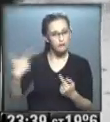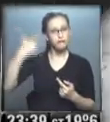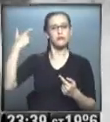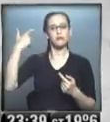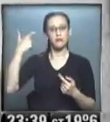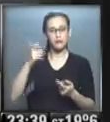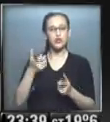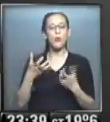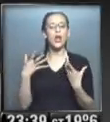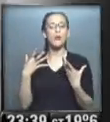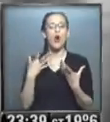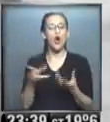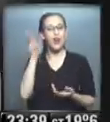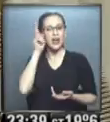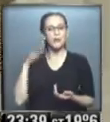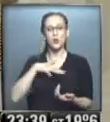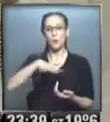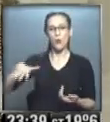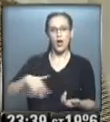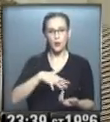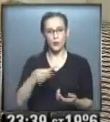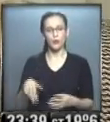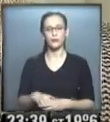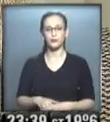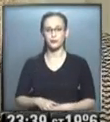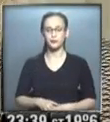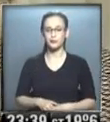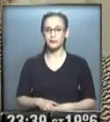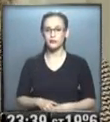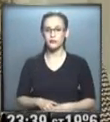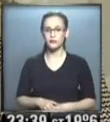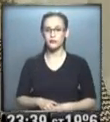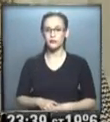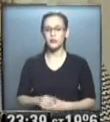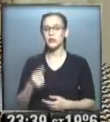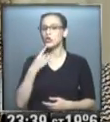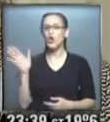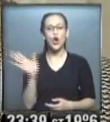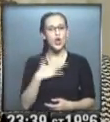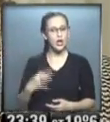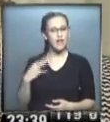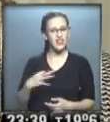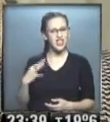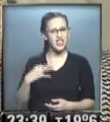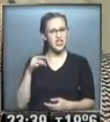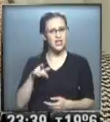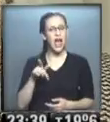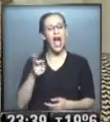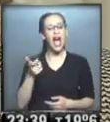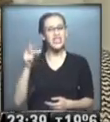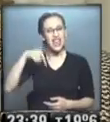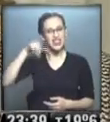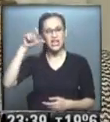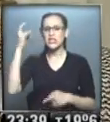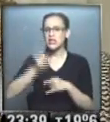en lealtad al pueblo. Él siempre, toda su vida, toda su trayectoria, era siempre pensar en los más desprotegidos, en los